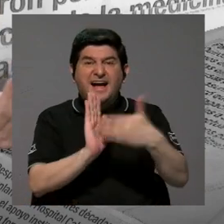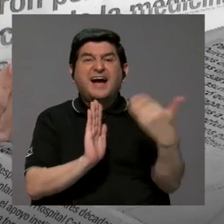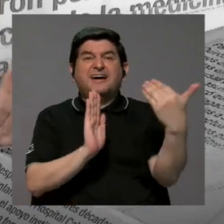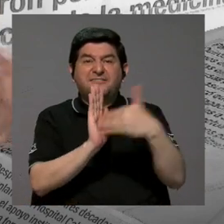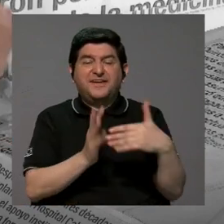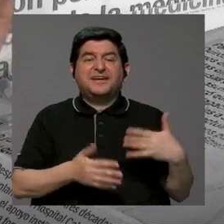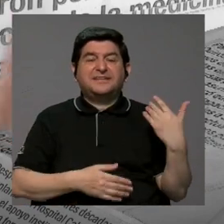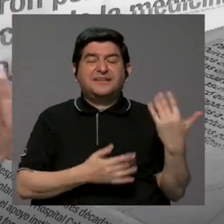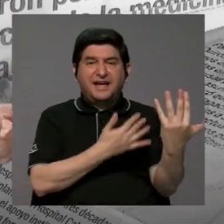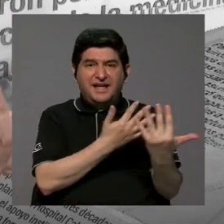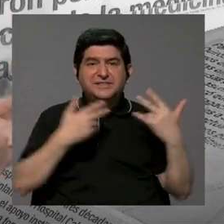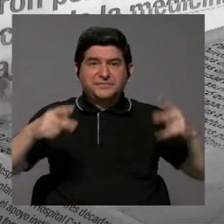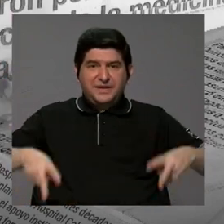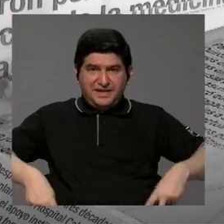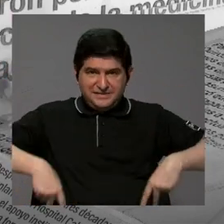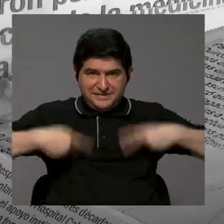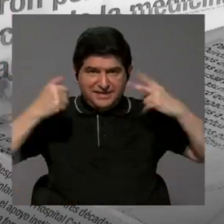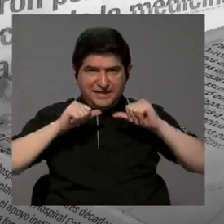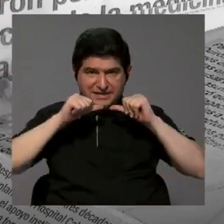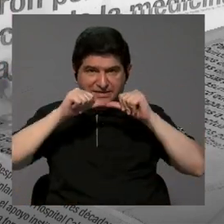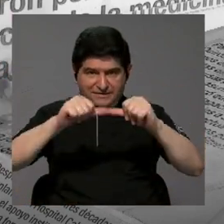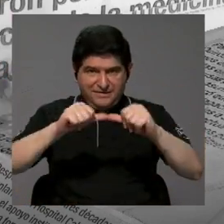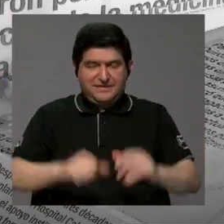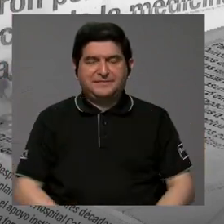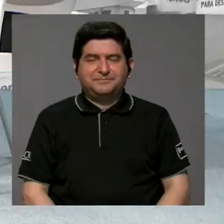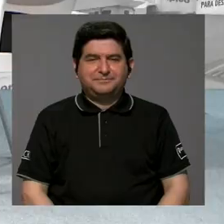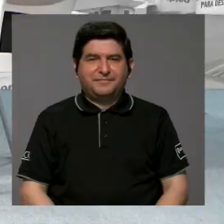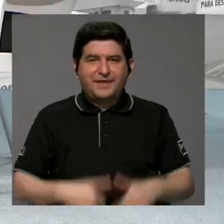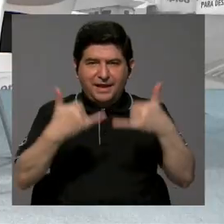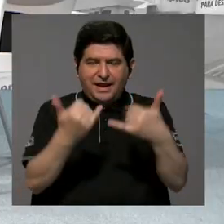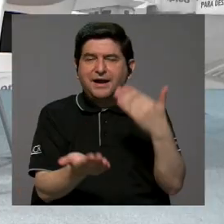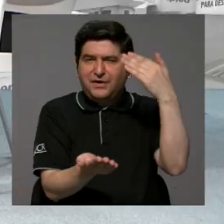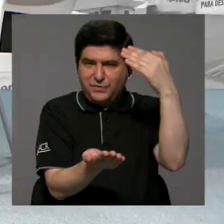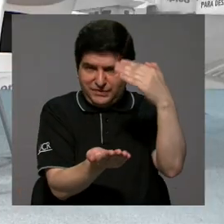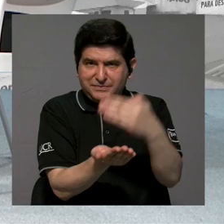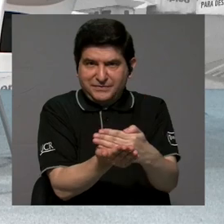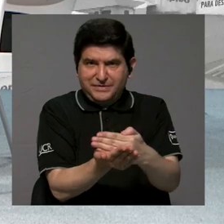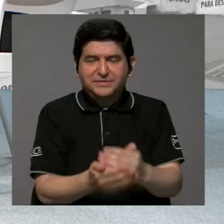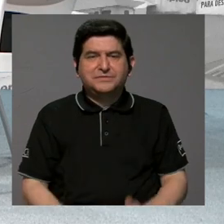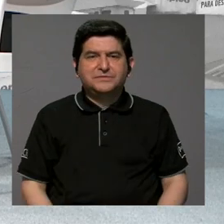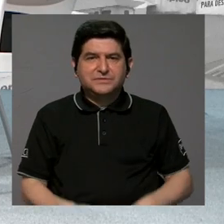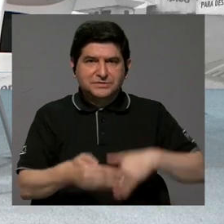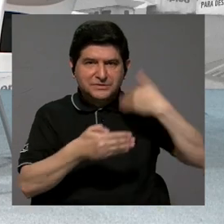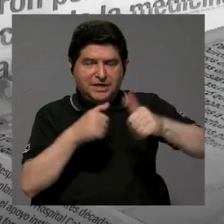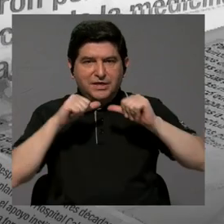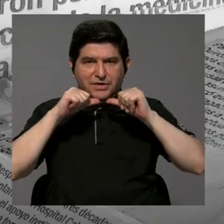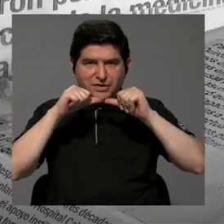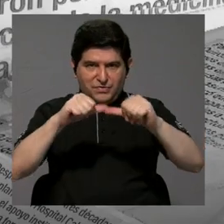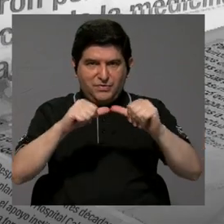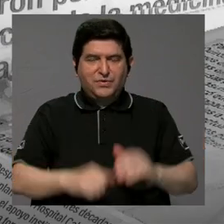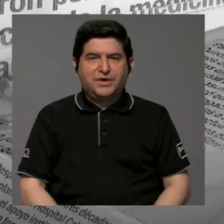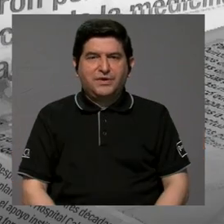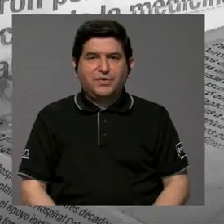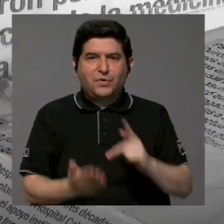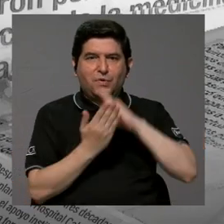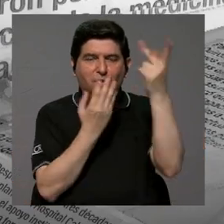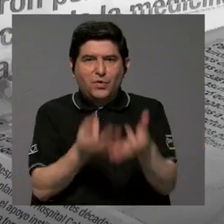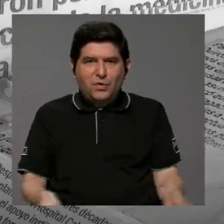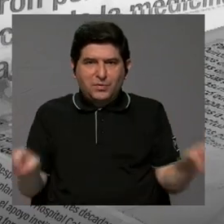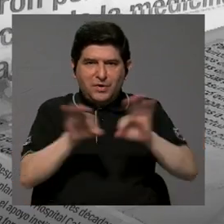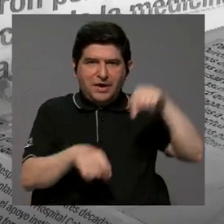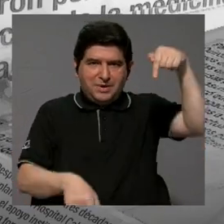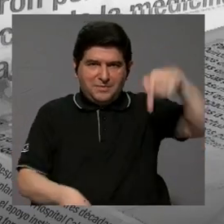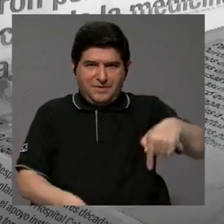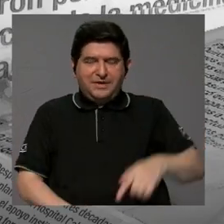las esperanzas de sobrevida. Exactamente. Vamos a hacer una pausa y enseguida continuamos con lo que importa